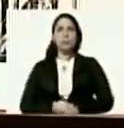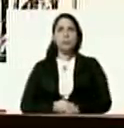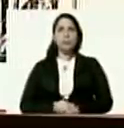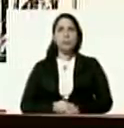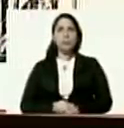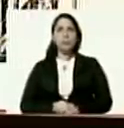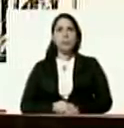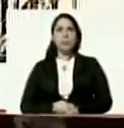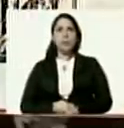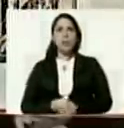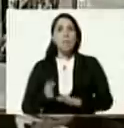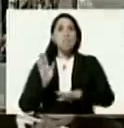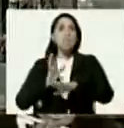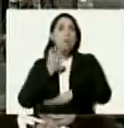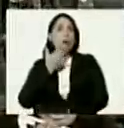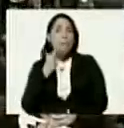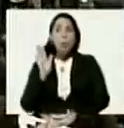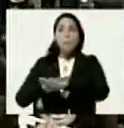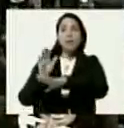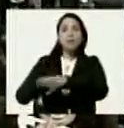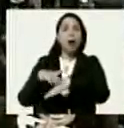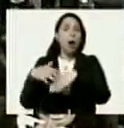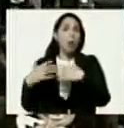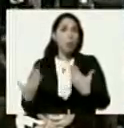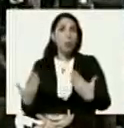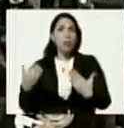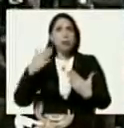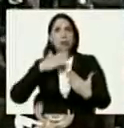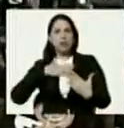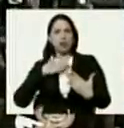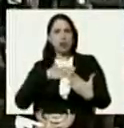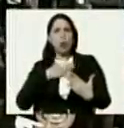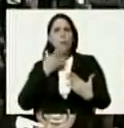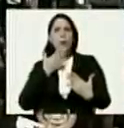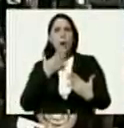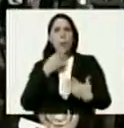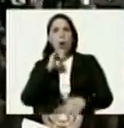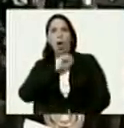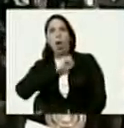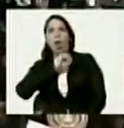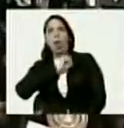hubiera pasado si yo me hubiera acobardado?